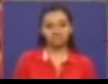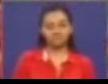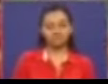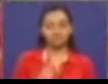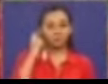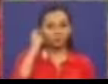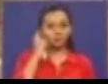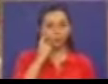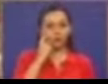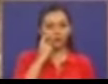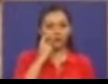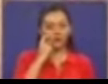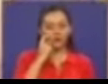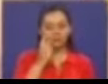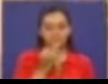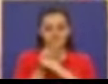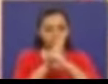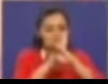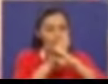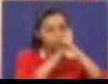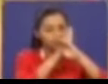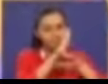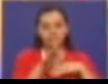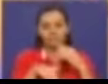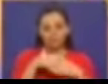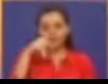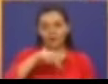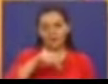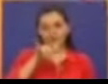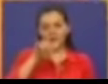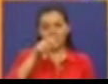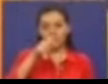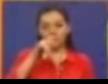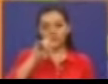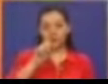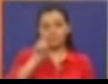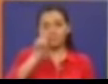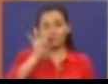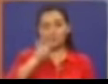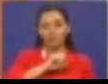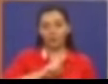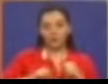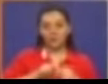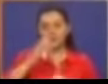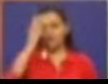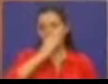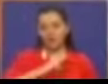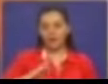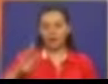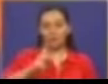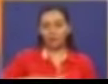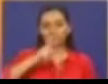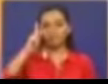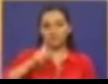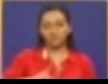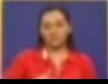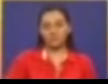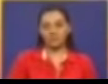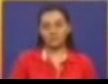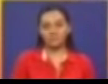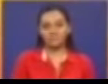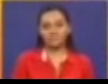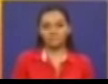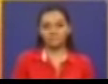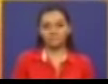en su camino a la independencia total, que finalizaría el 24 de mayo en las faldas del Pichincha, 24 de mayo